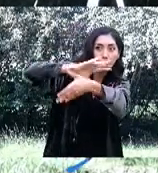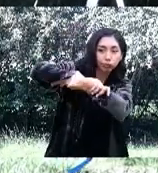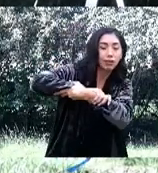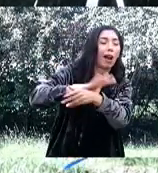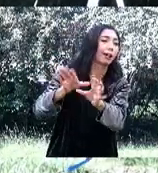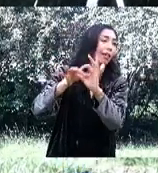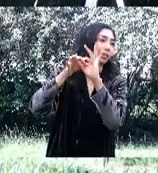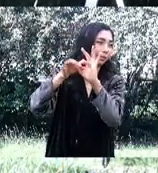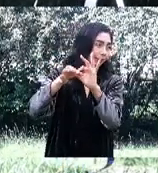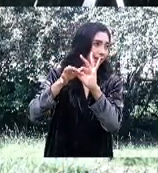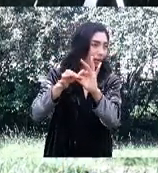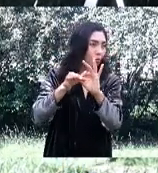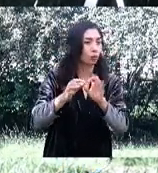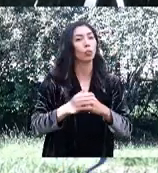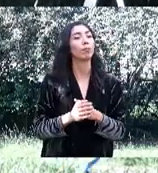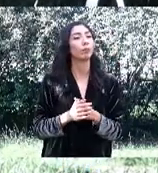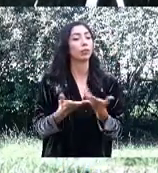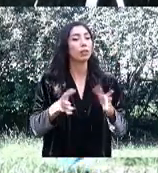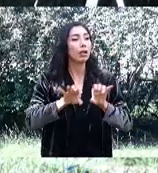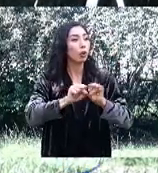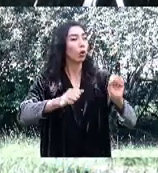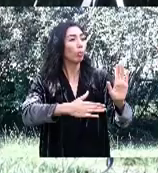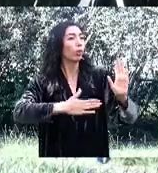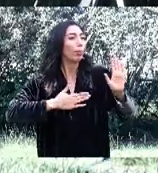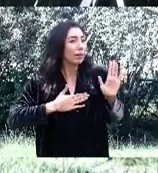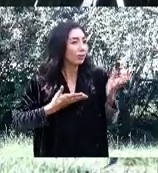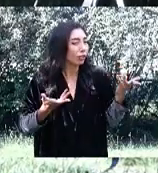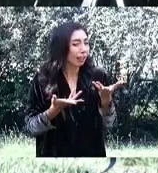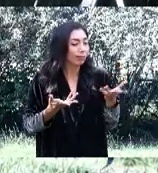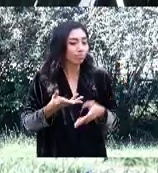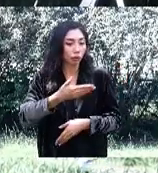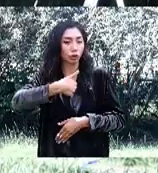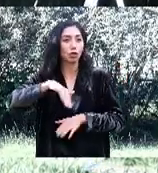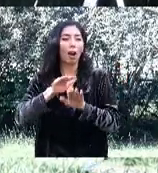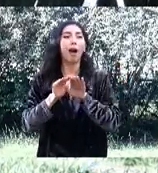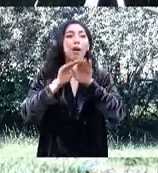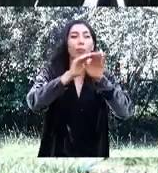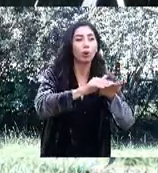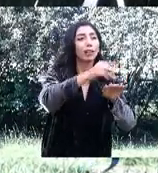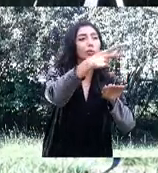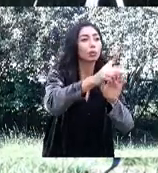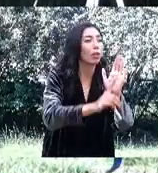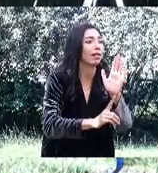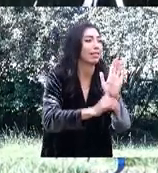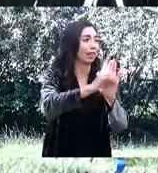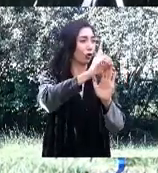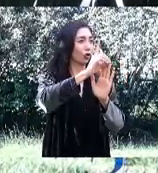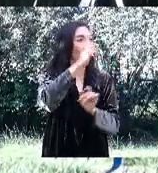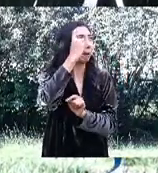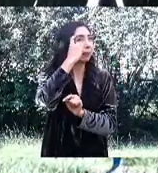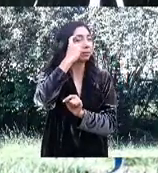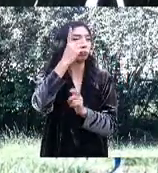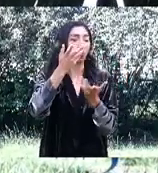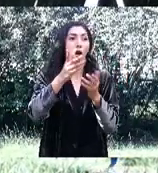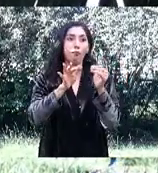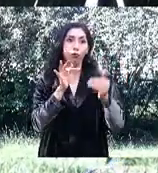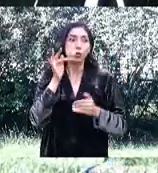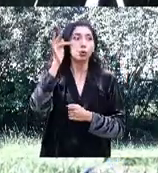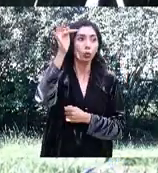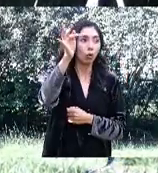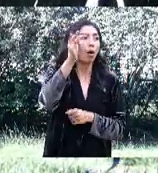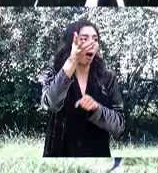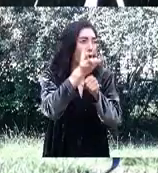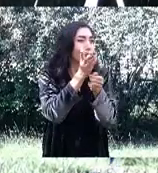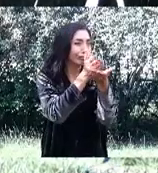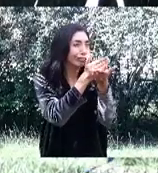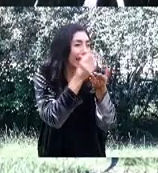e entonces El compromiso es apoyarlos en este desarrollo cierto hacia el futuro hay muchos planes